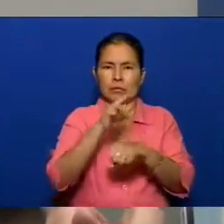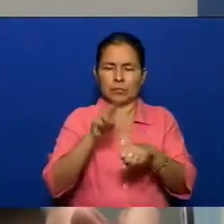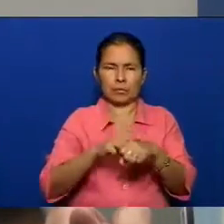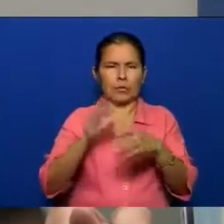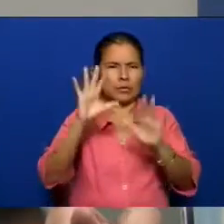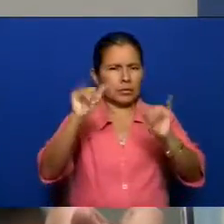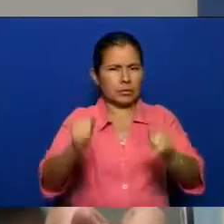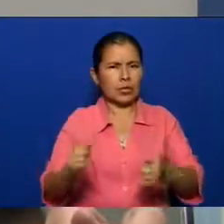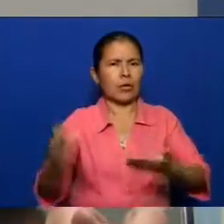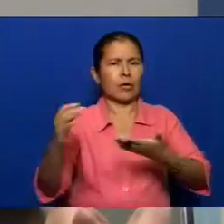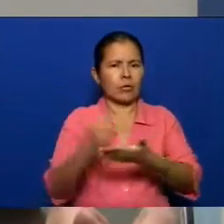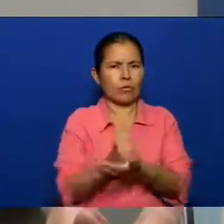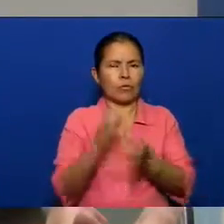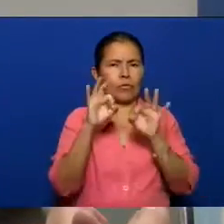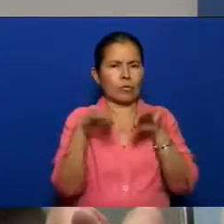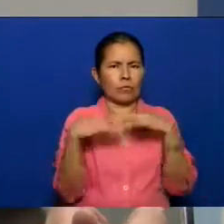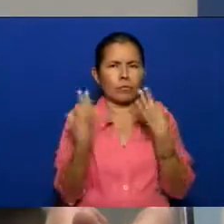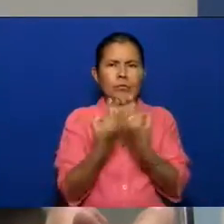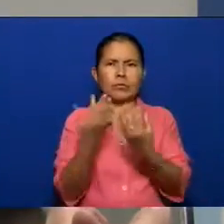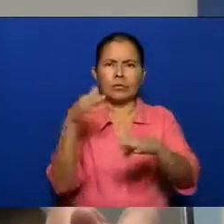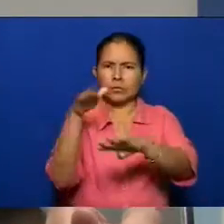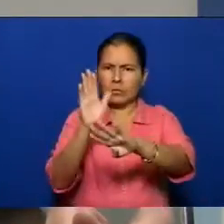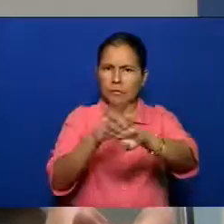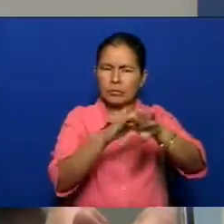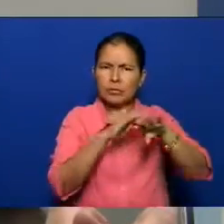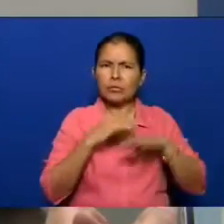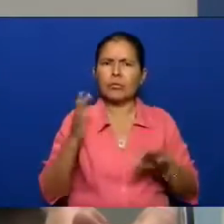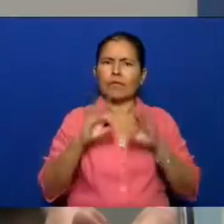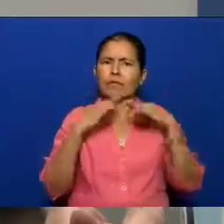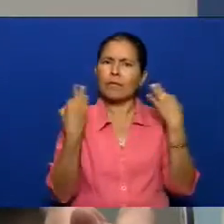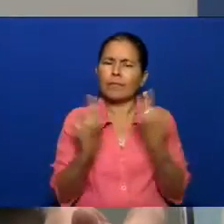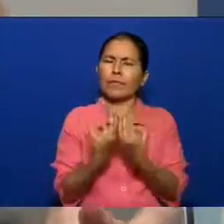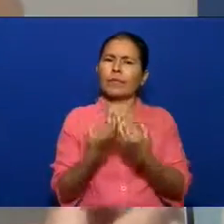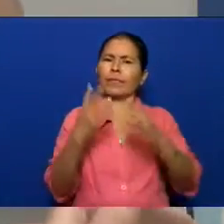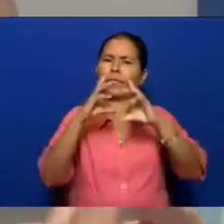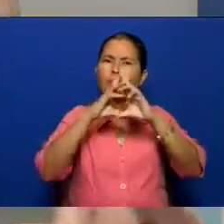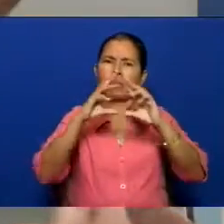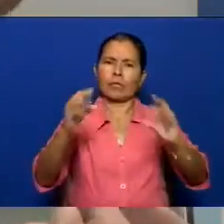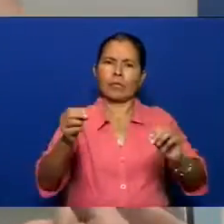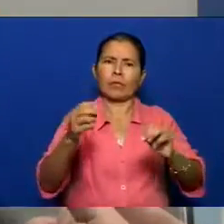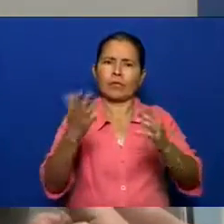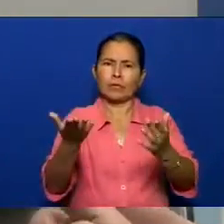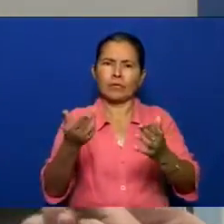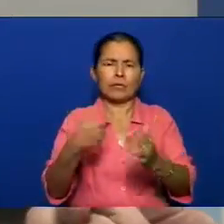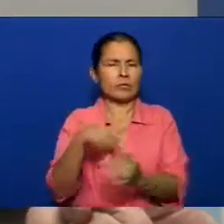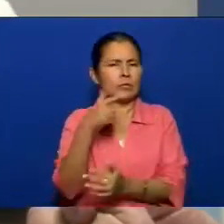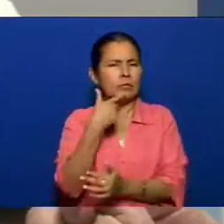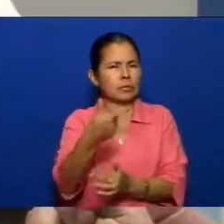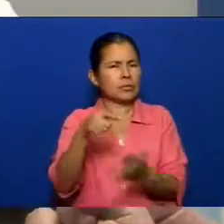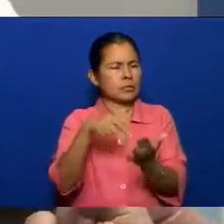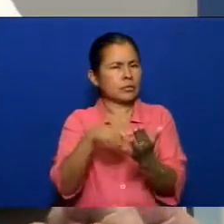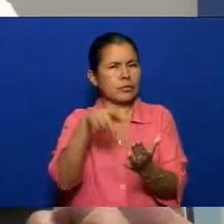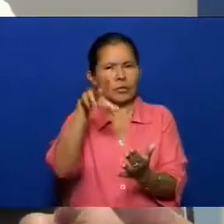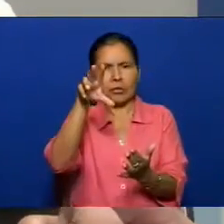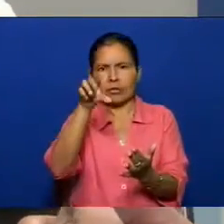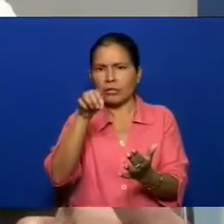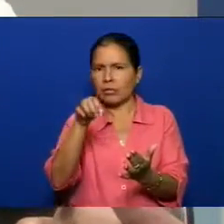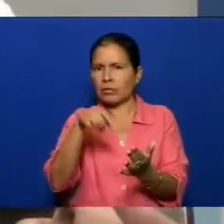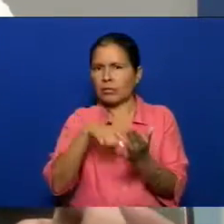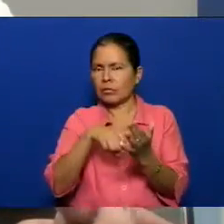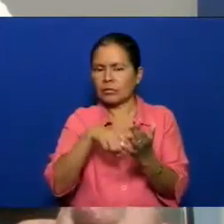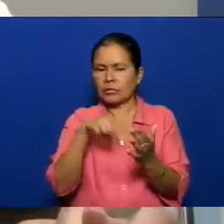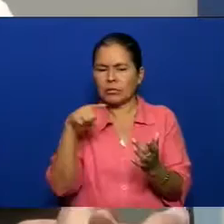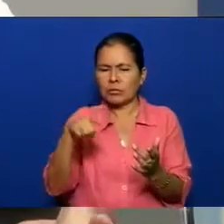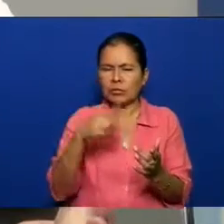familia que llame a las familias nicaragüenses a no realizar contra sus